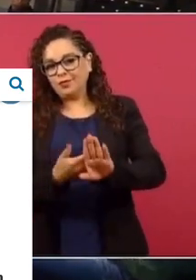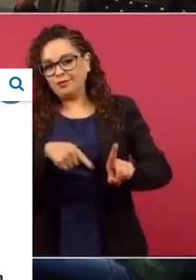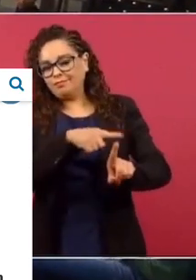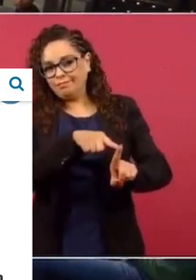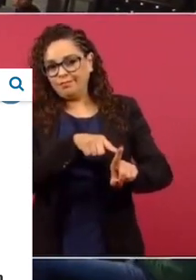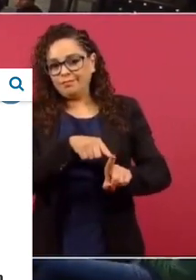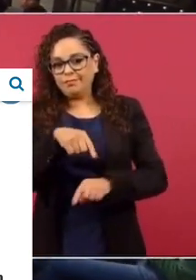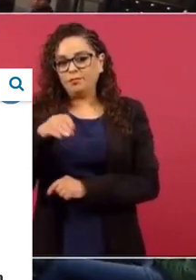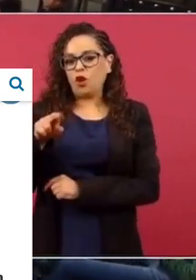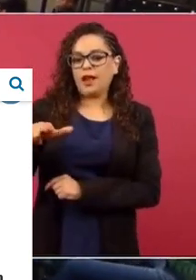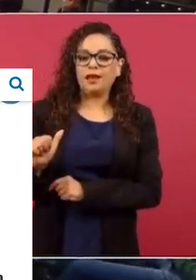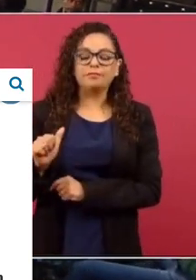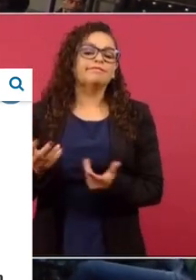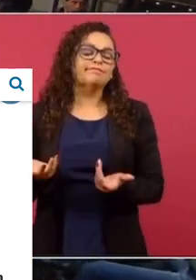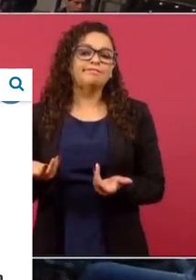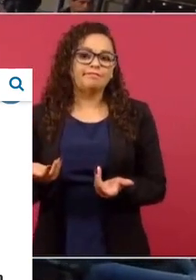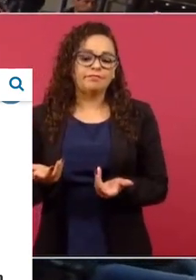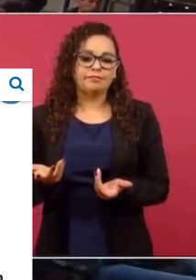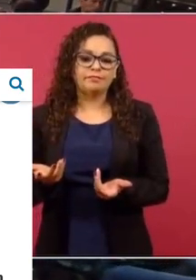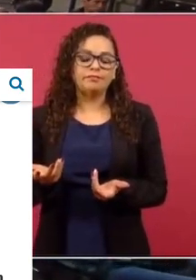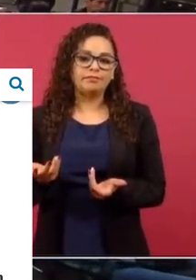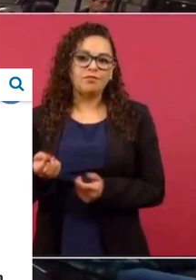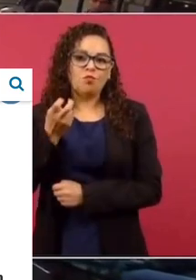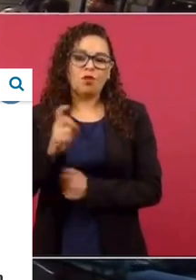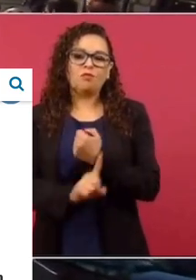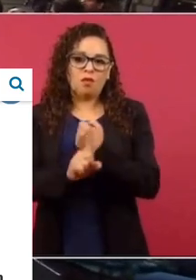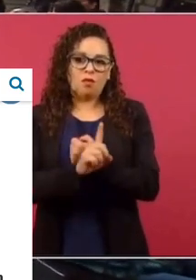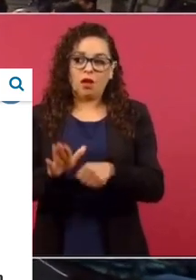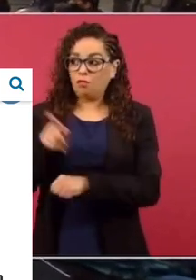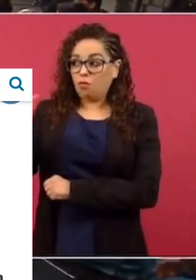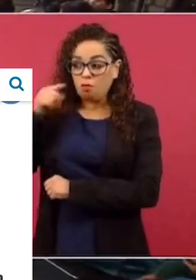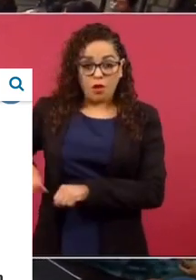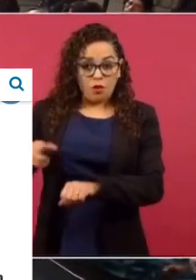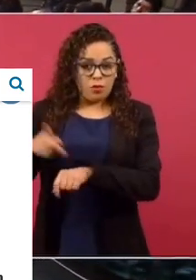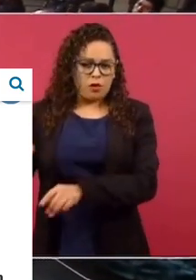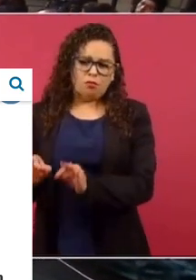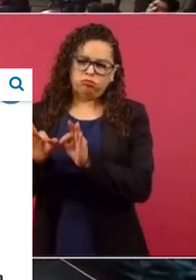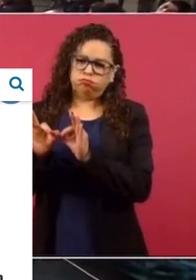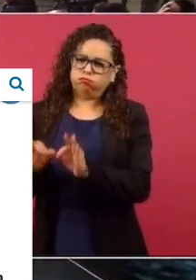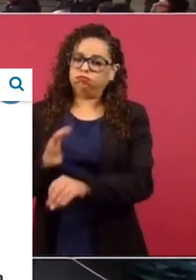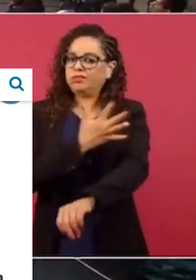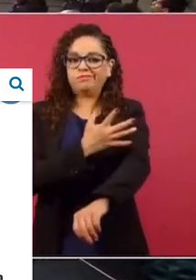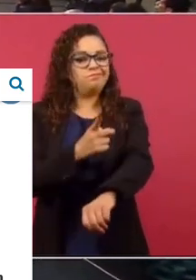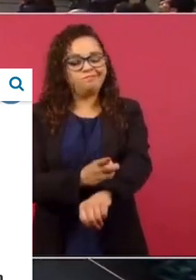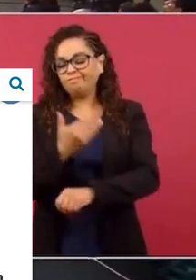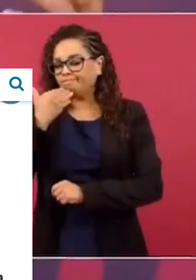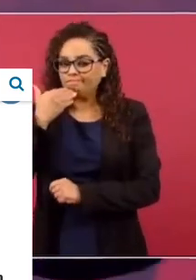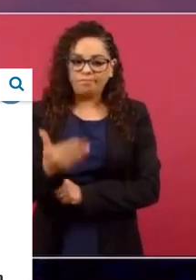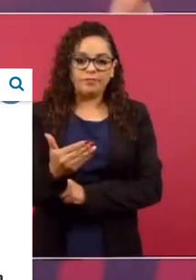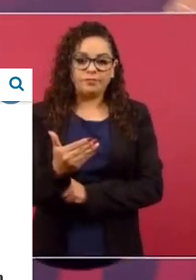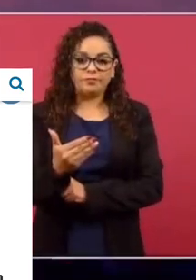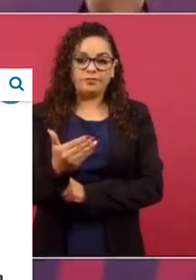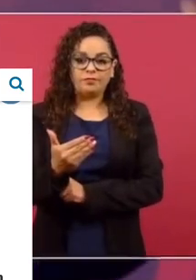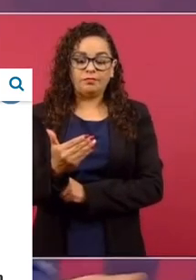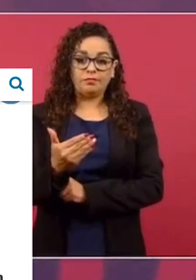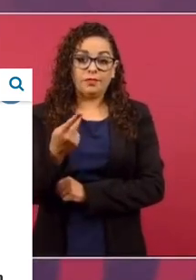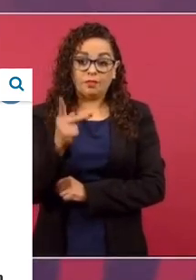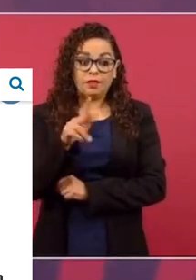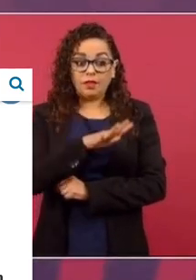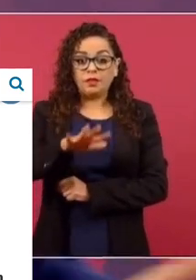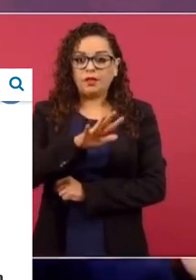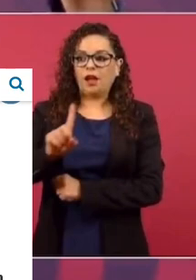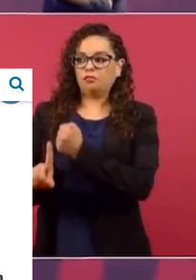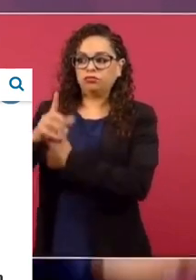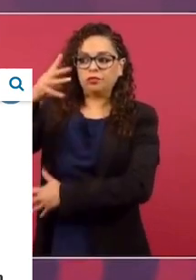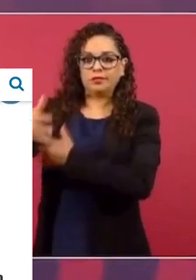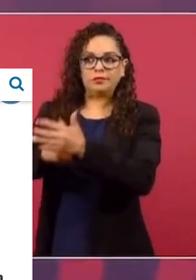porque Cuitláhuac es recto y no cede al chantaje, y habían convertido a Veracruz en un botín,